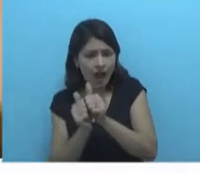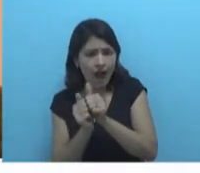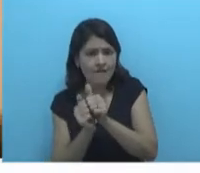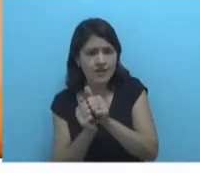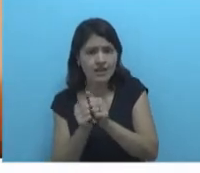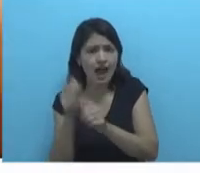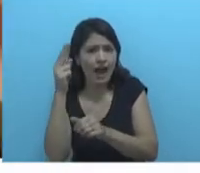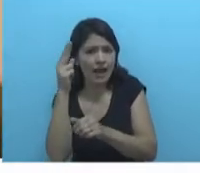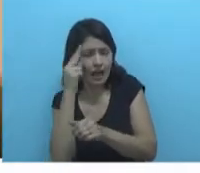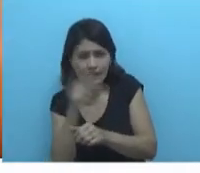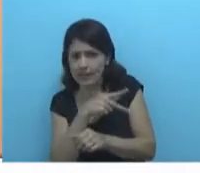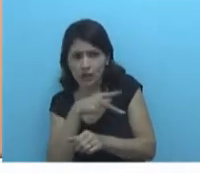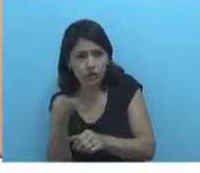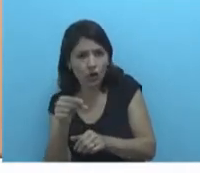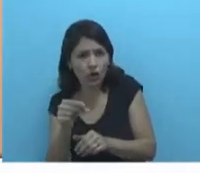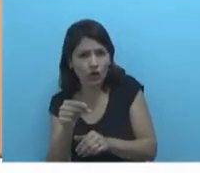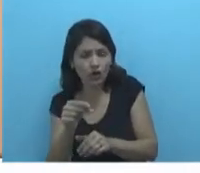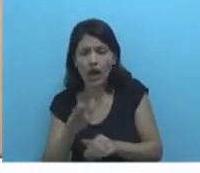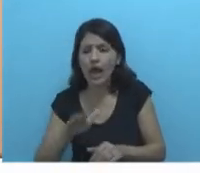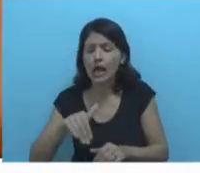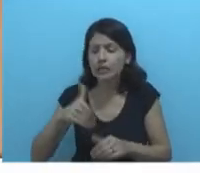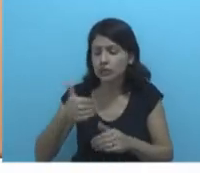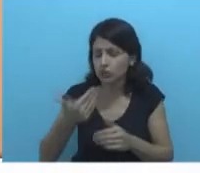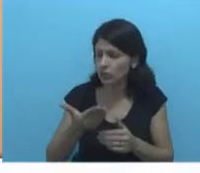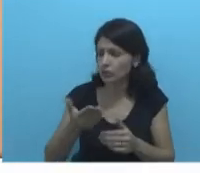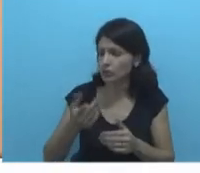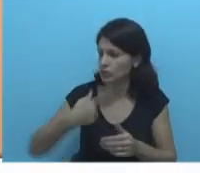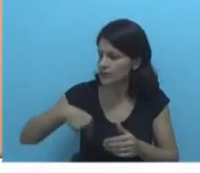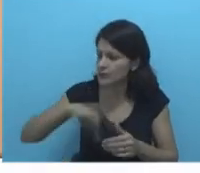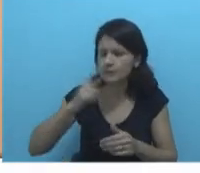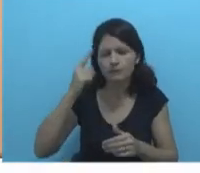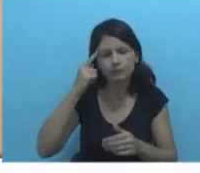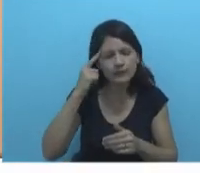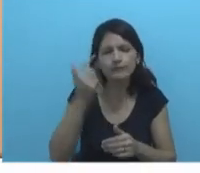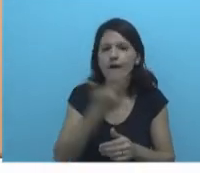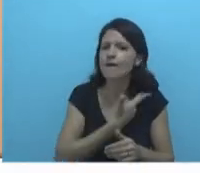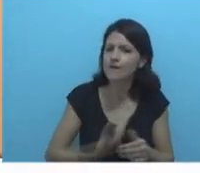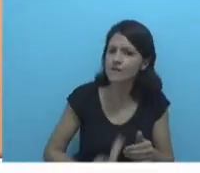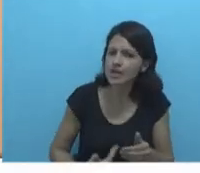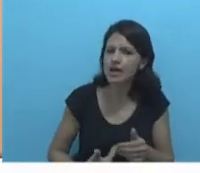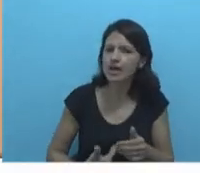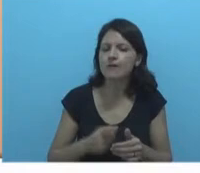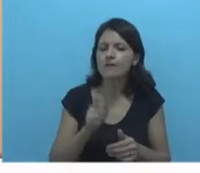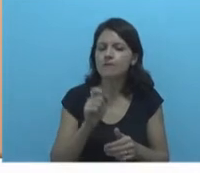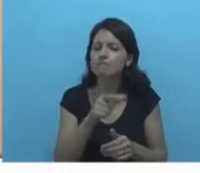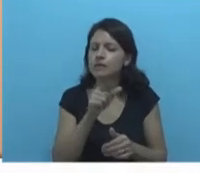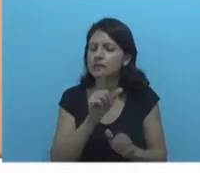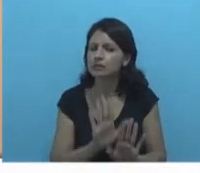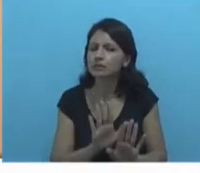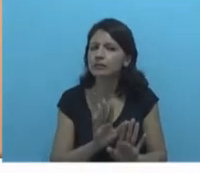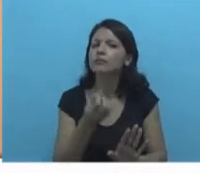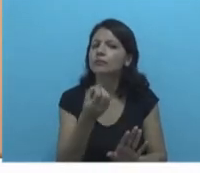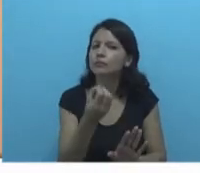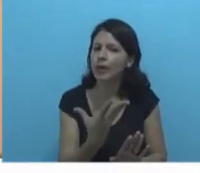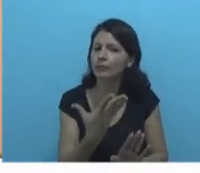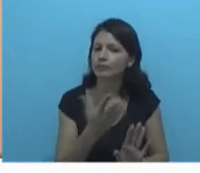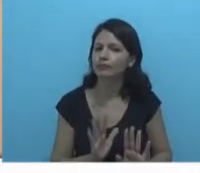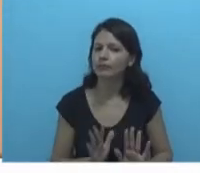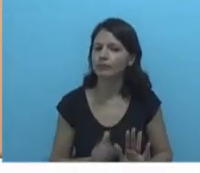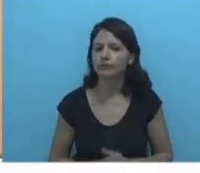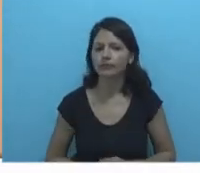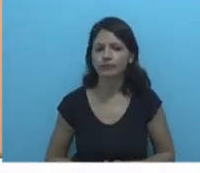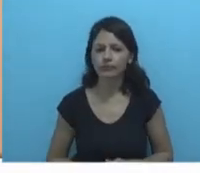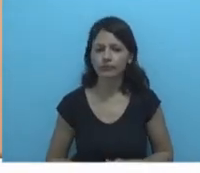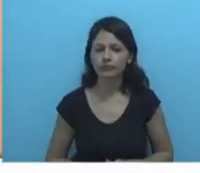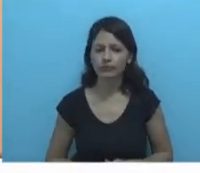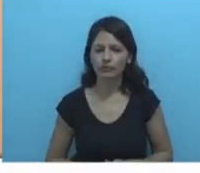extrema. Nosotros podemos estar más o menos de acuerdo, hasta por ahí desde el punto de vista de las políticas públicas se podrían haber hecho otras